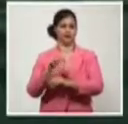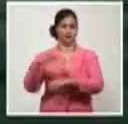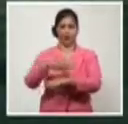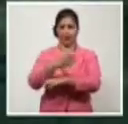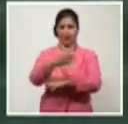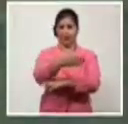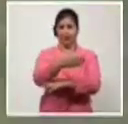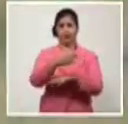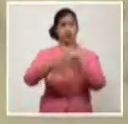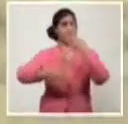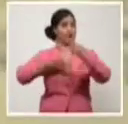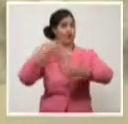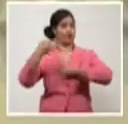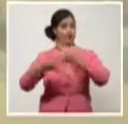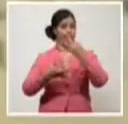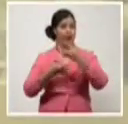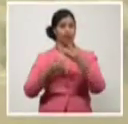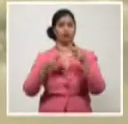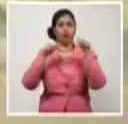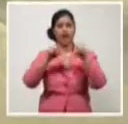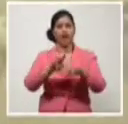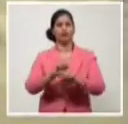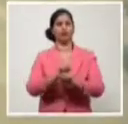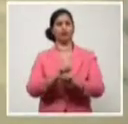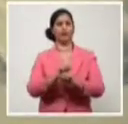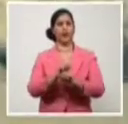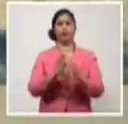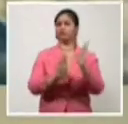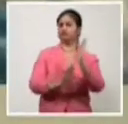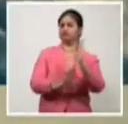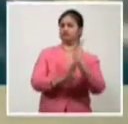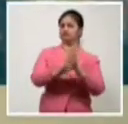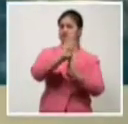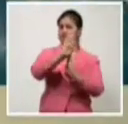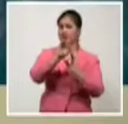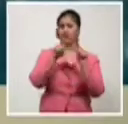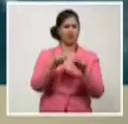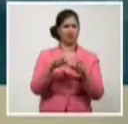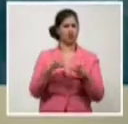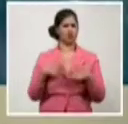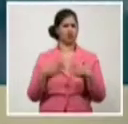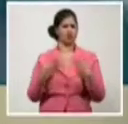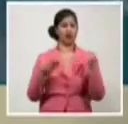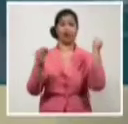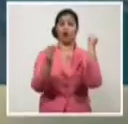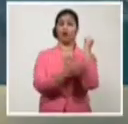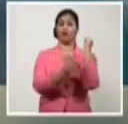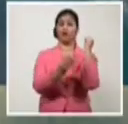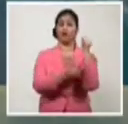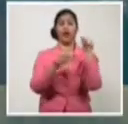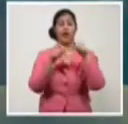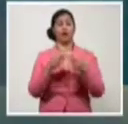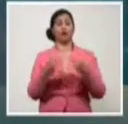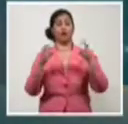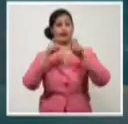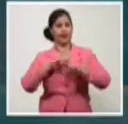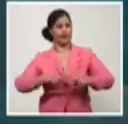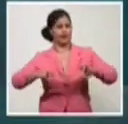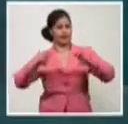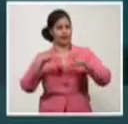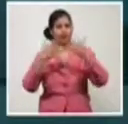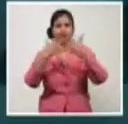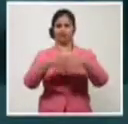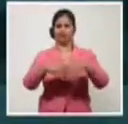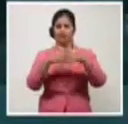de las ciencias oceánicas para el desarrollo sostenible fomentará la innovación tecnológica ante el desafío